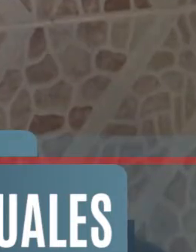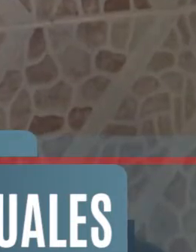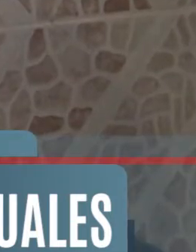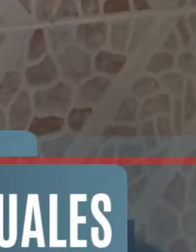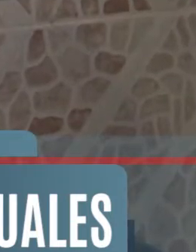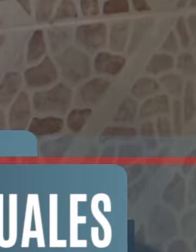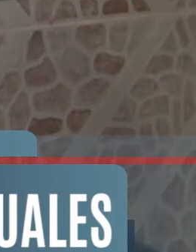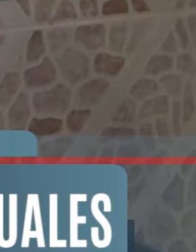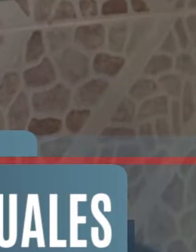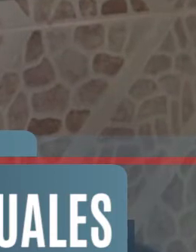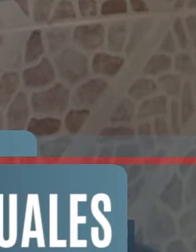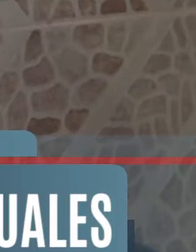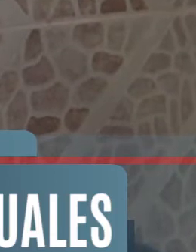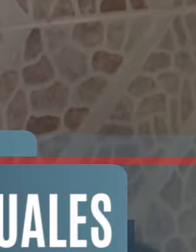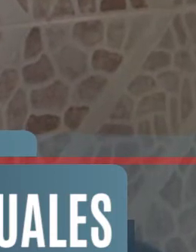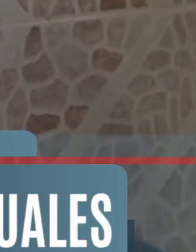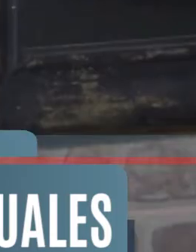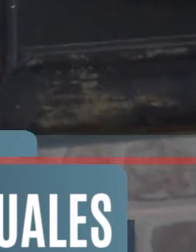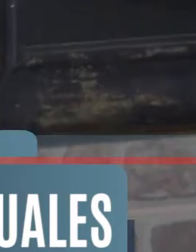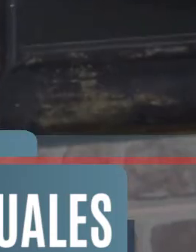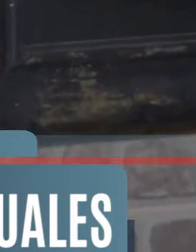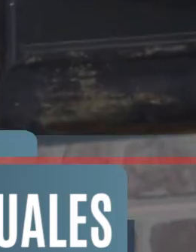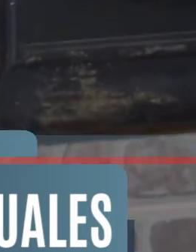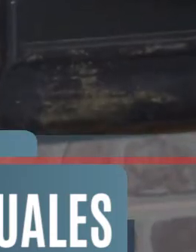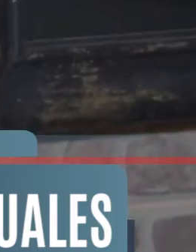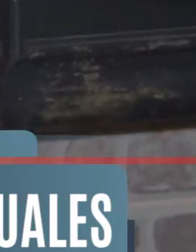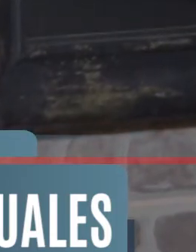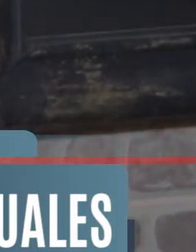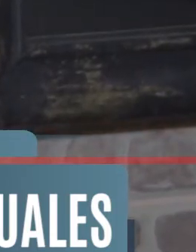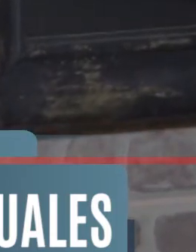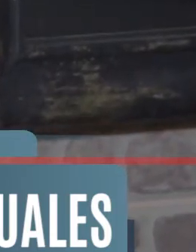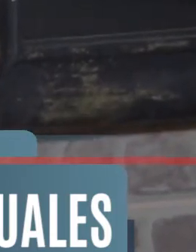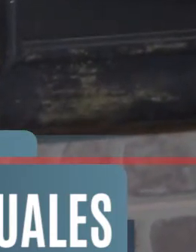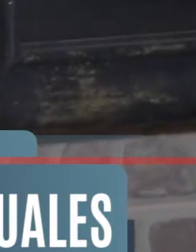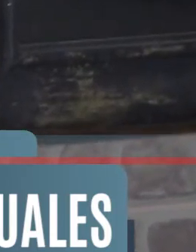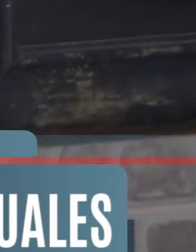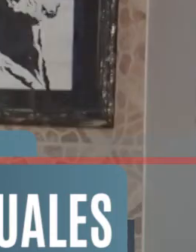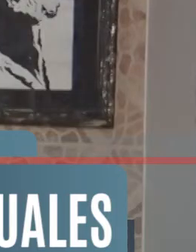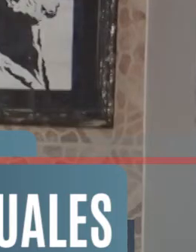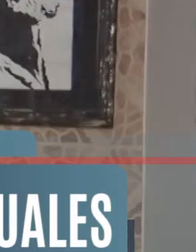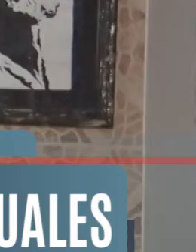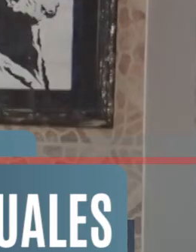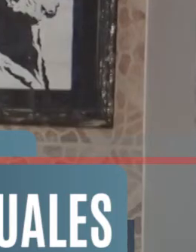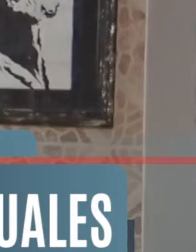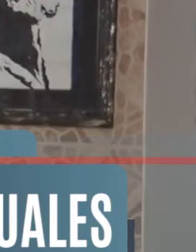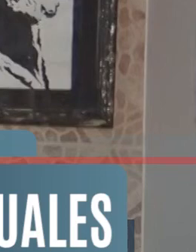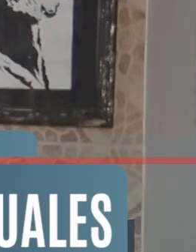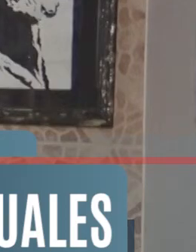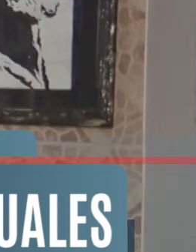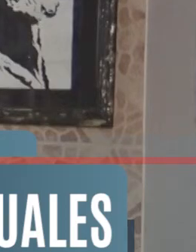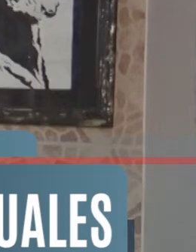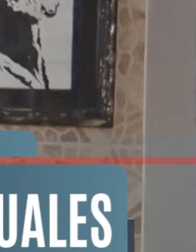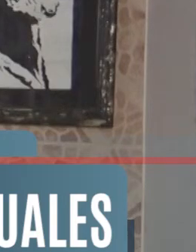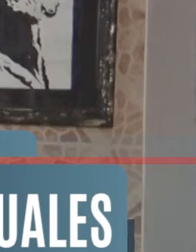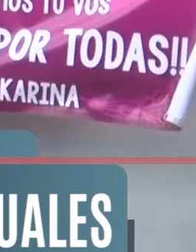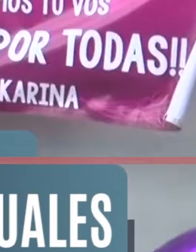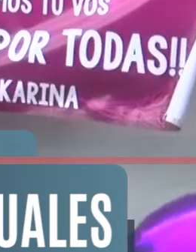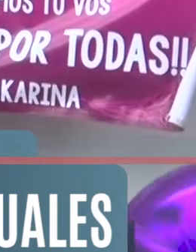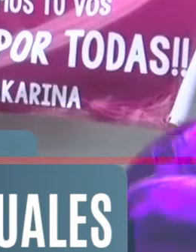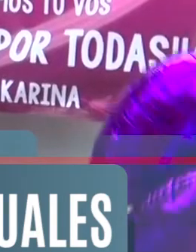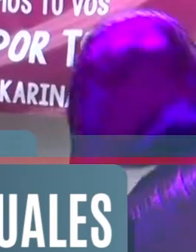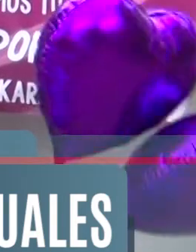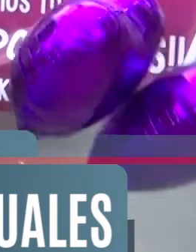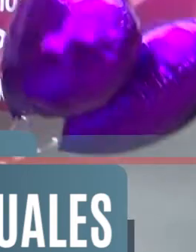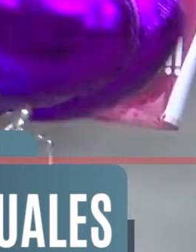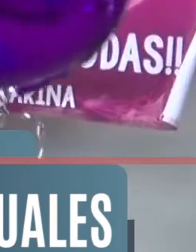motivó a que se incluyeran en la norma el aumento de penas por delitos sexuales aumentando así existe la inducción al suicidio y si se